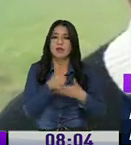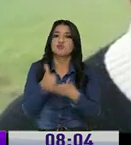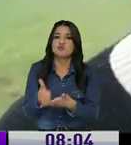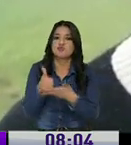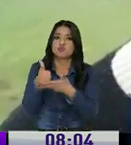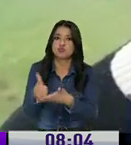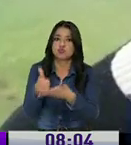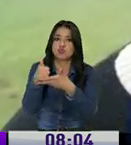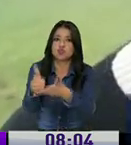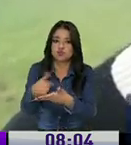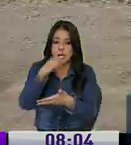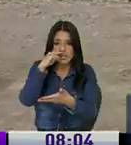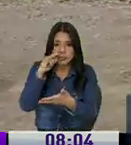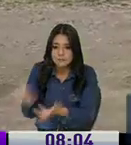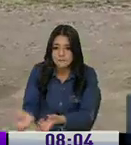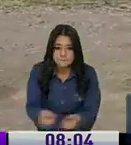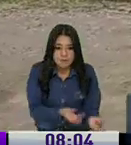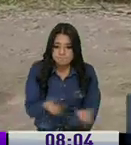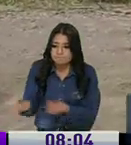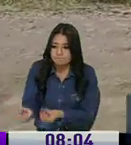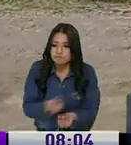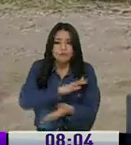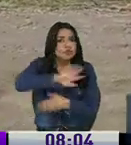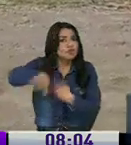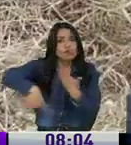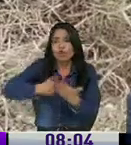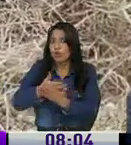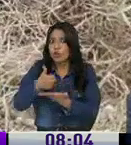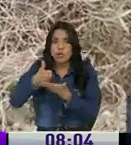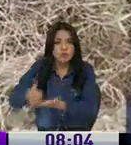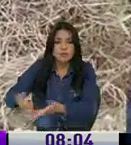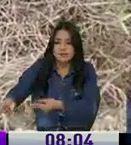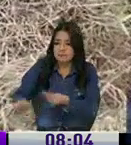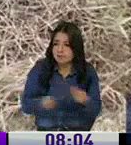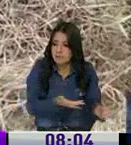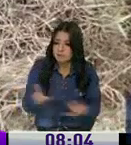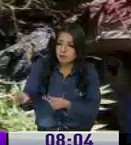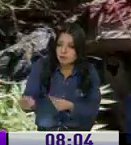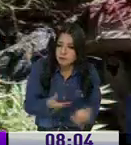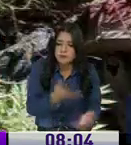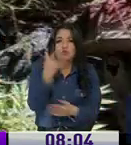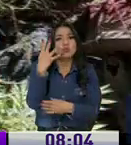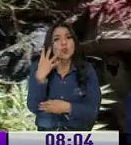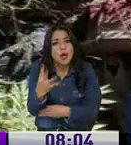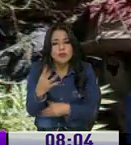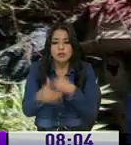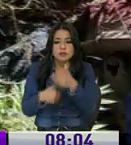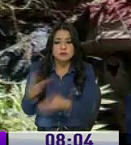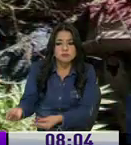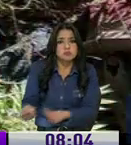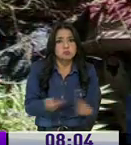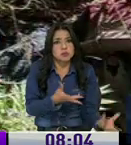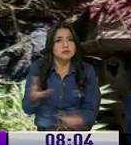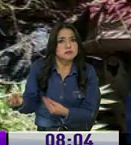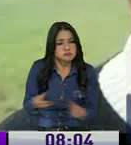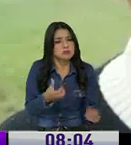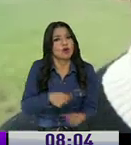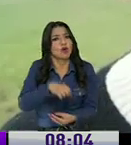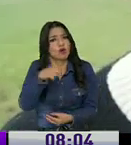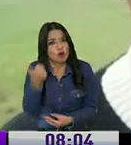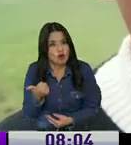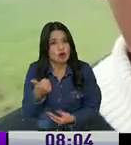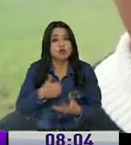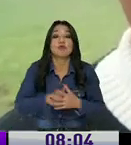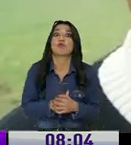otros y después le saqué a todos, saqué a 4 y después a los otros me estaba